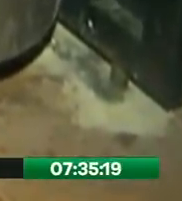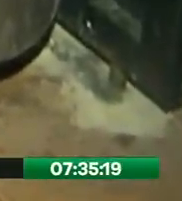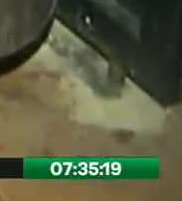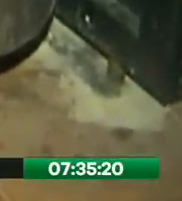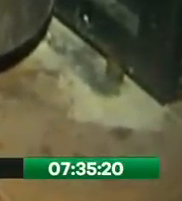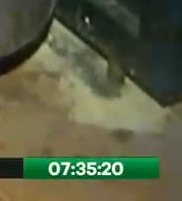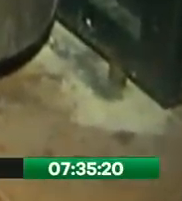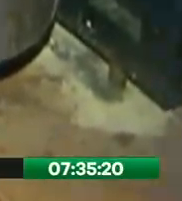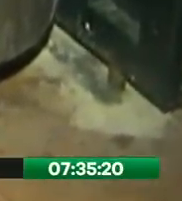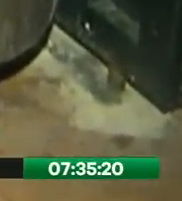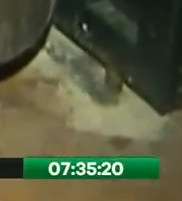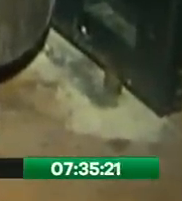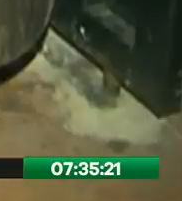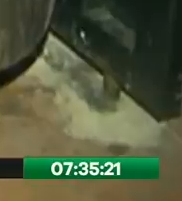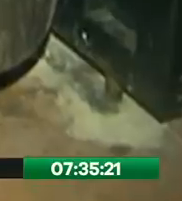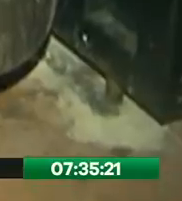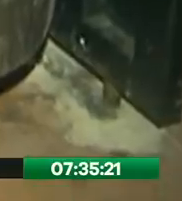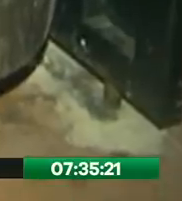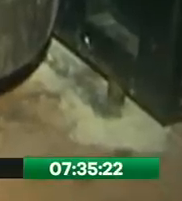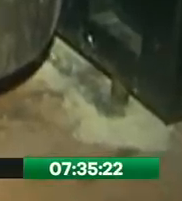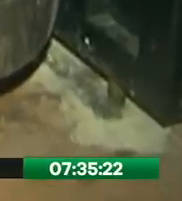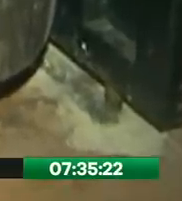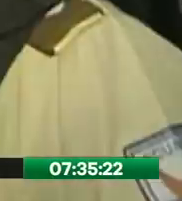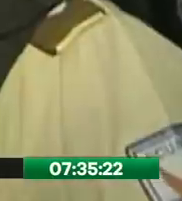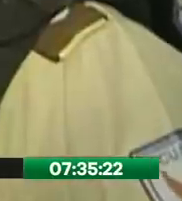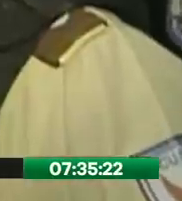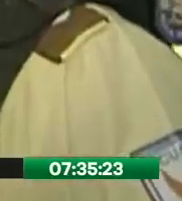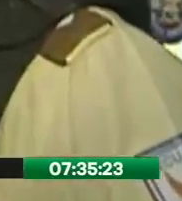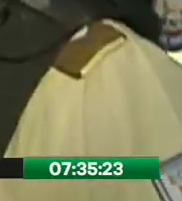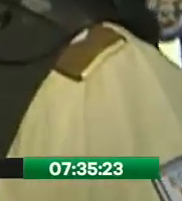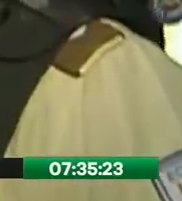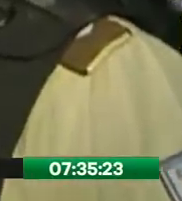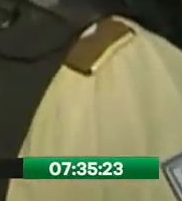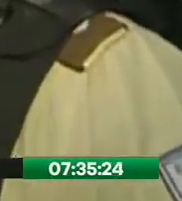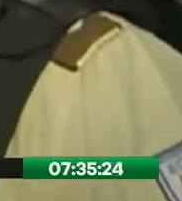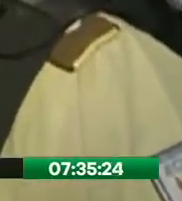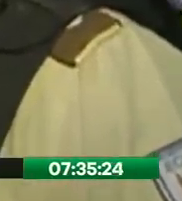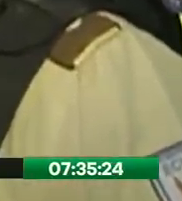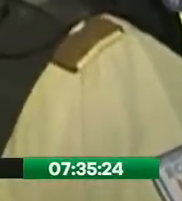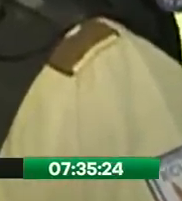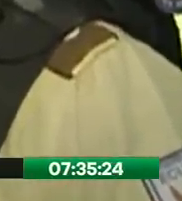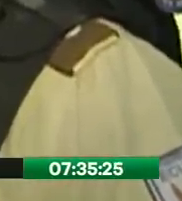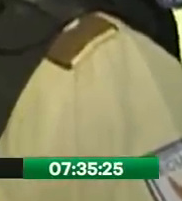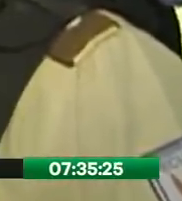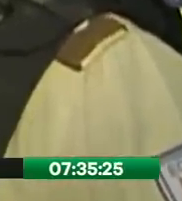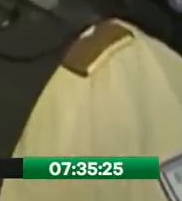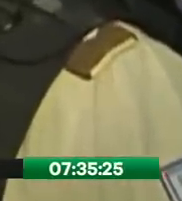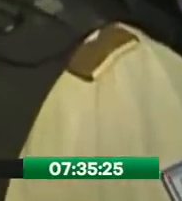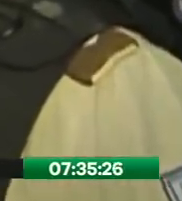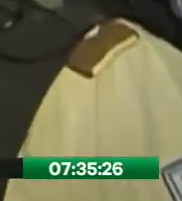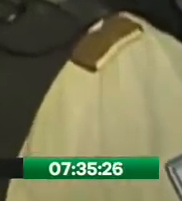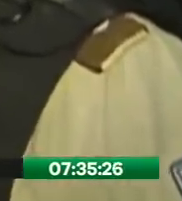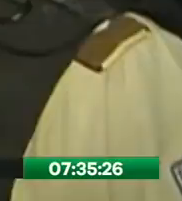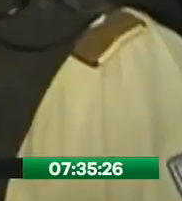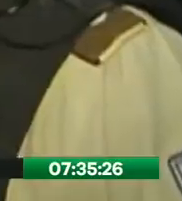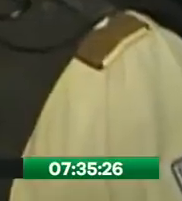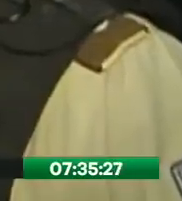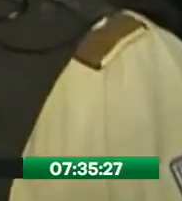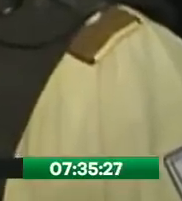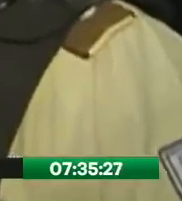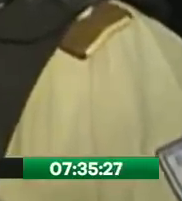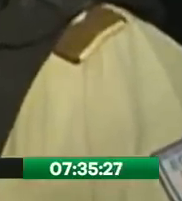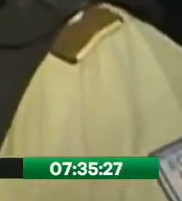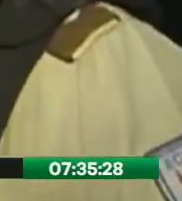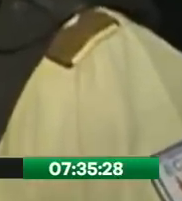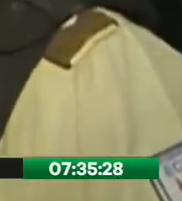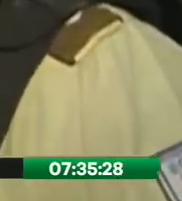el tacho de basura se encontraba un niño, un feto. Nos acercamos y se encontraba el niño ahí en una funda de basura,